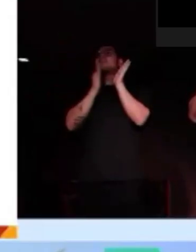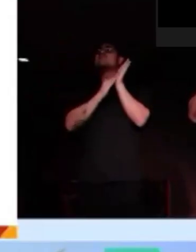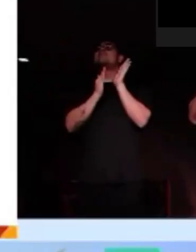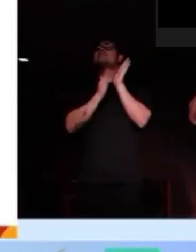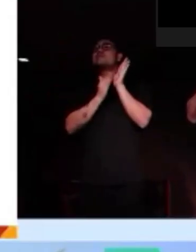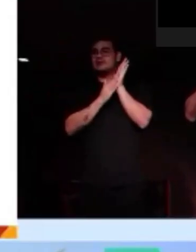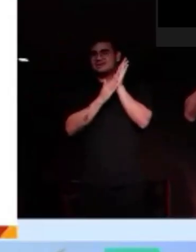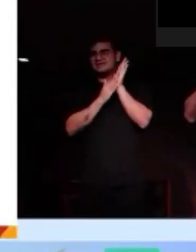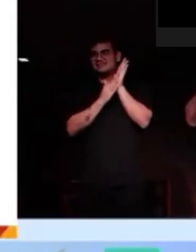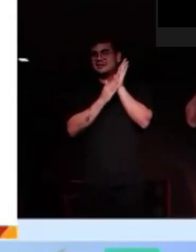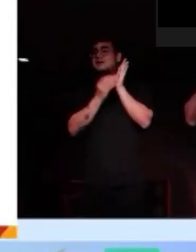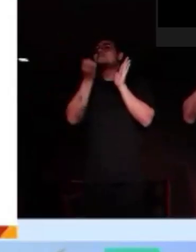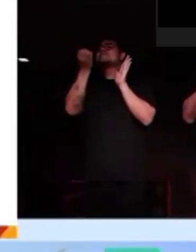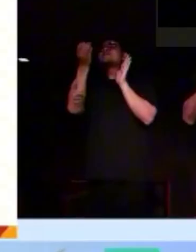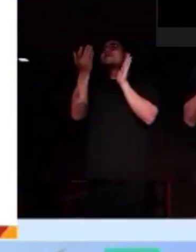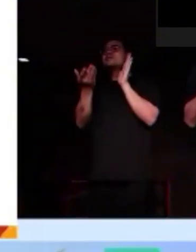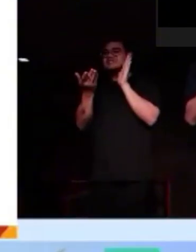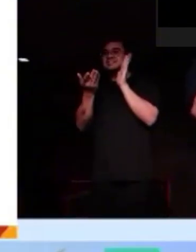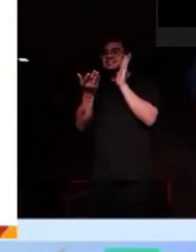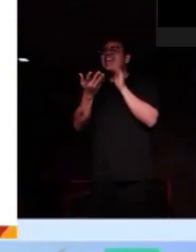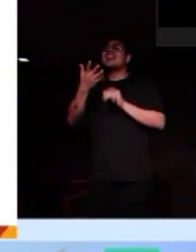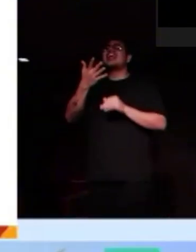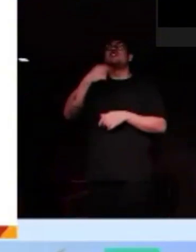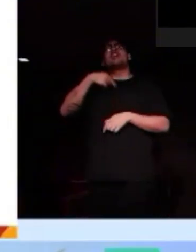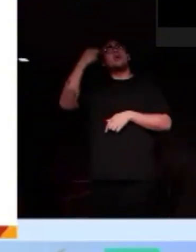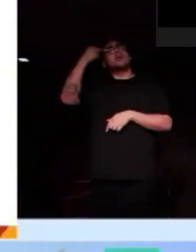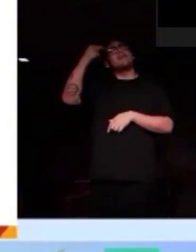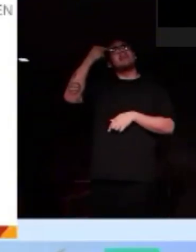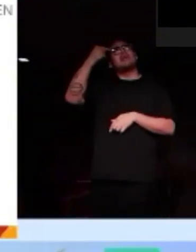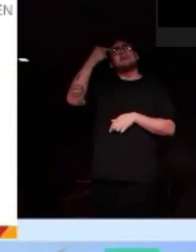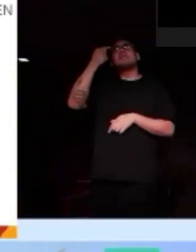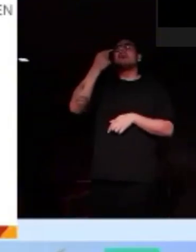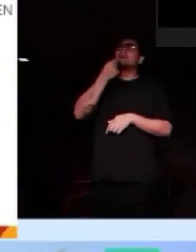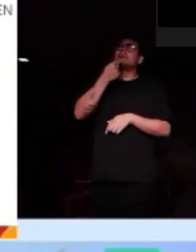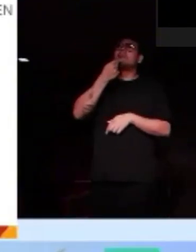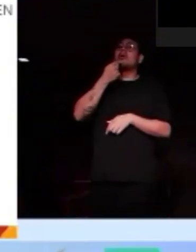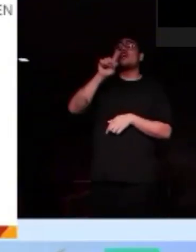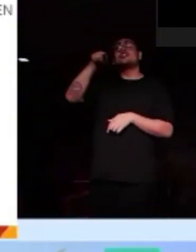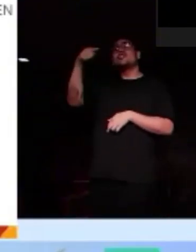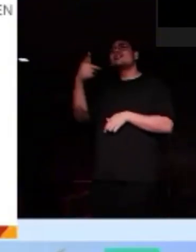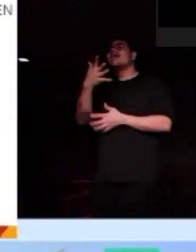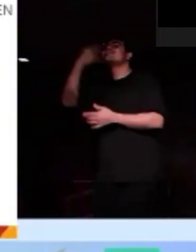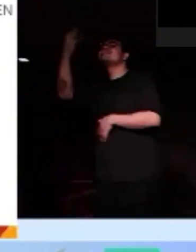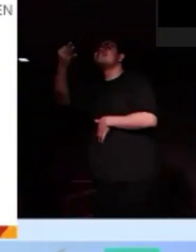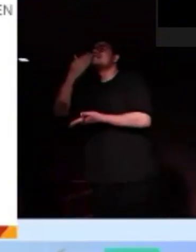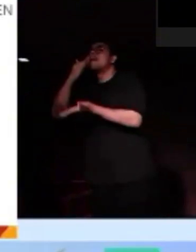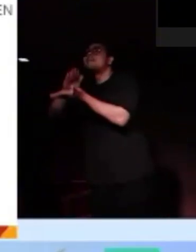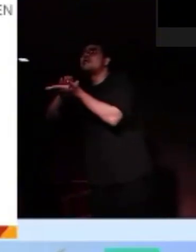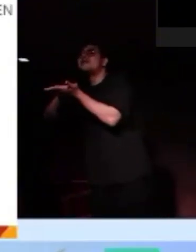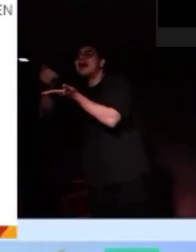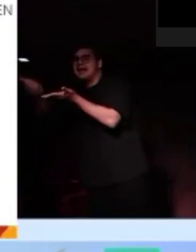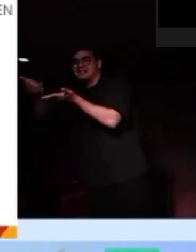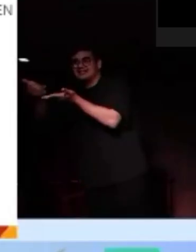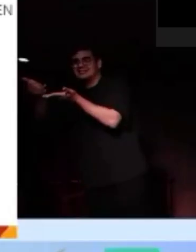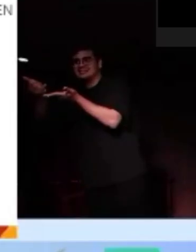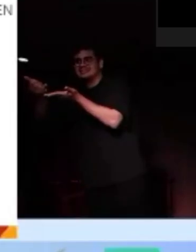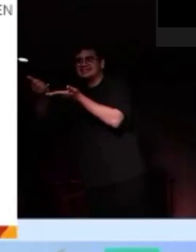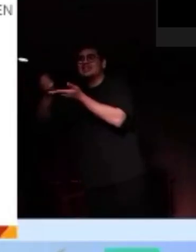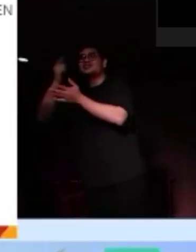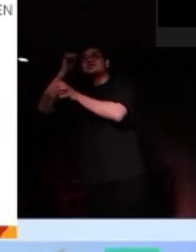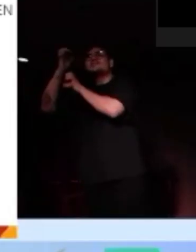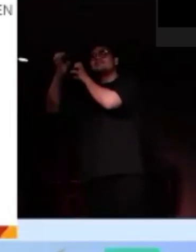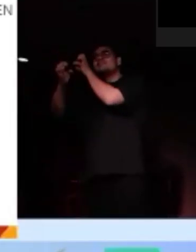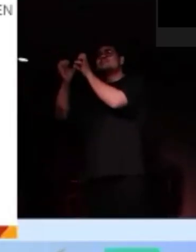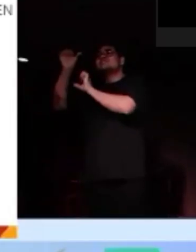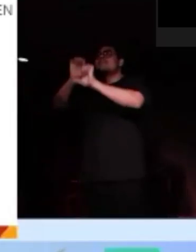tratábamos también un poco eso de la evidencia y la creencia, ¿no? también vinieron a la facultad, tuvimos las clases teóricas sobre